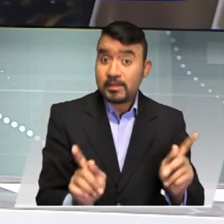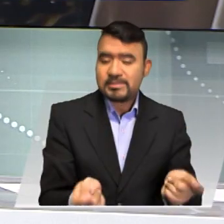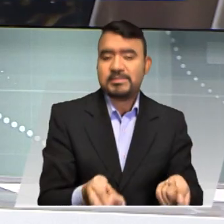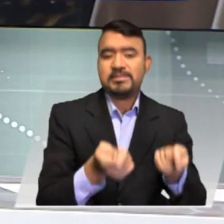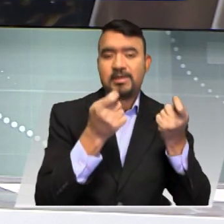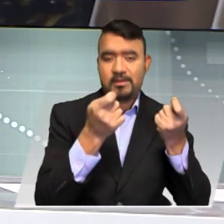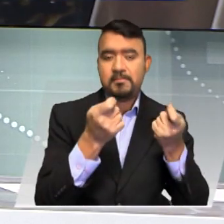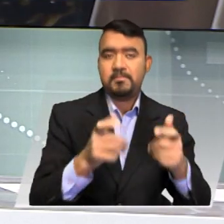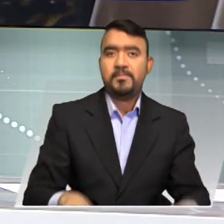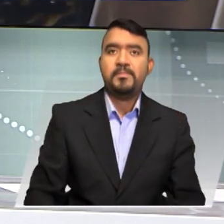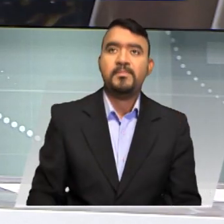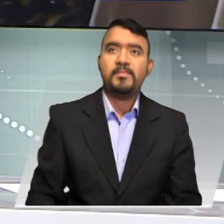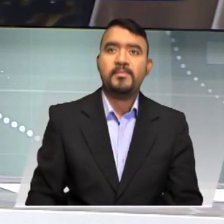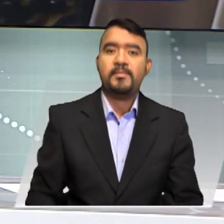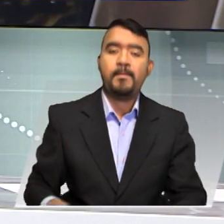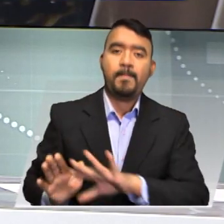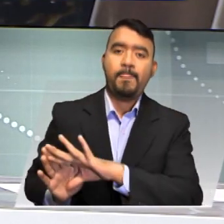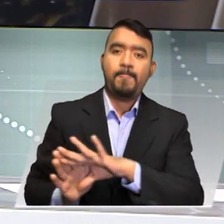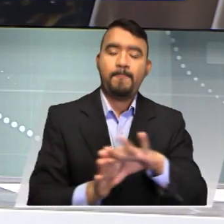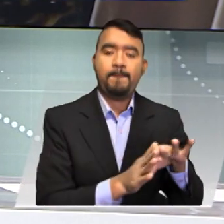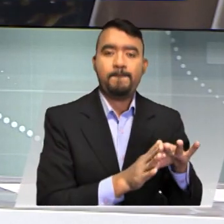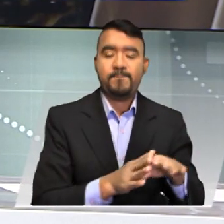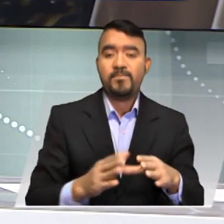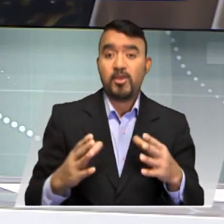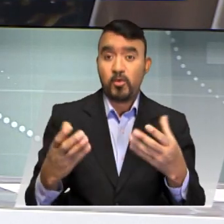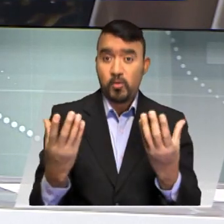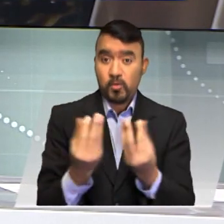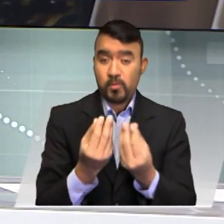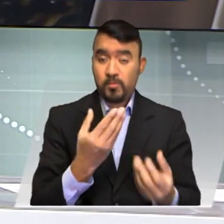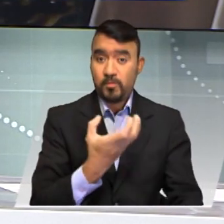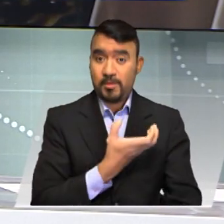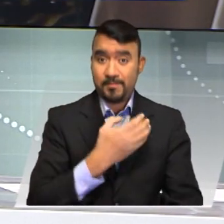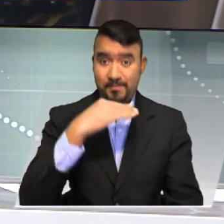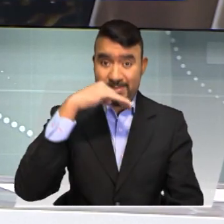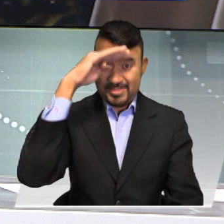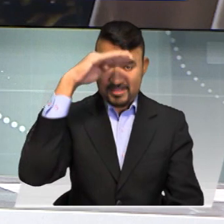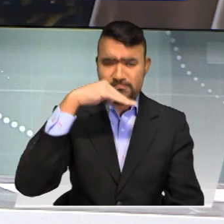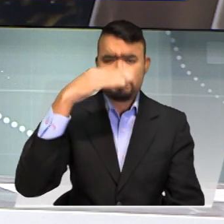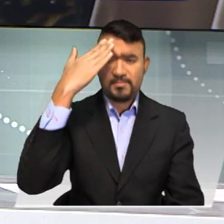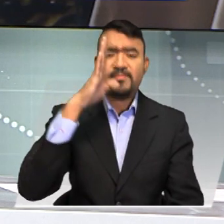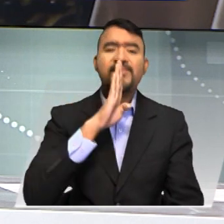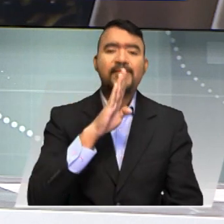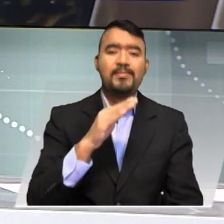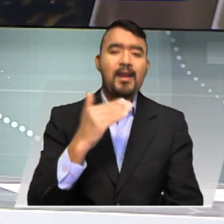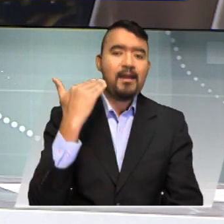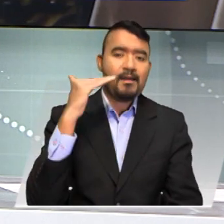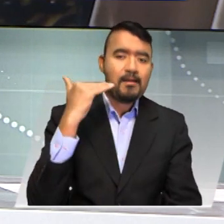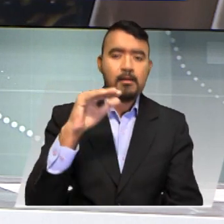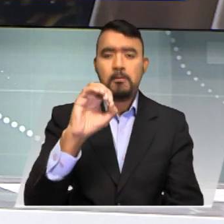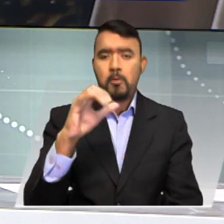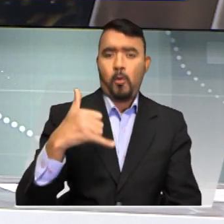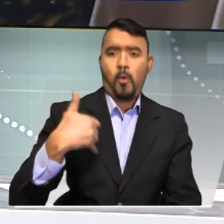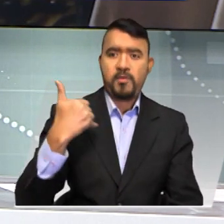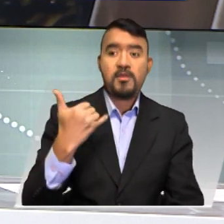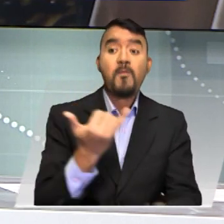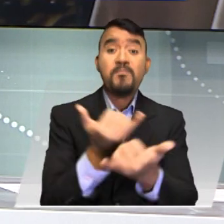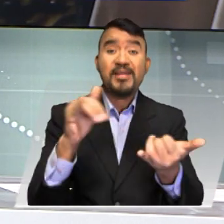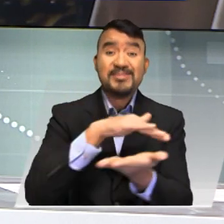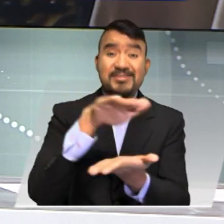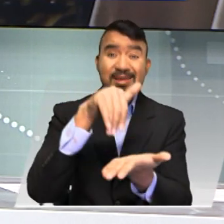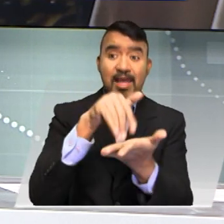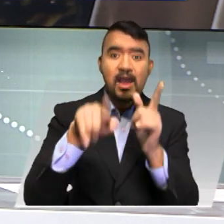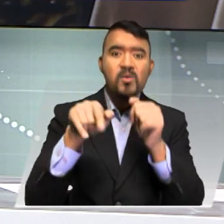en medellín la alcaldía de las acciones de protección contra la explotación sexual y comercial de niñas niños y adolescentes en el centro de la ciudad